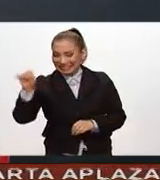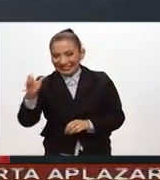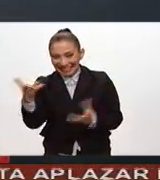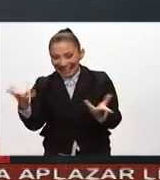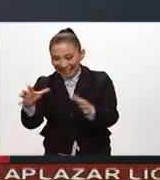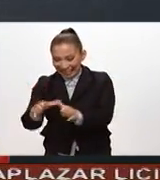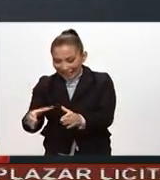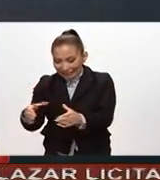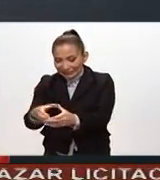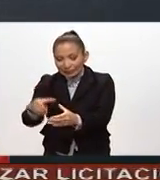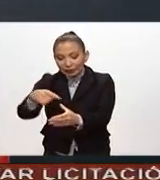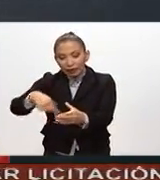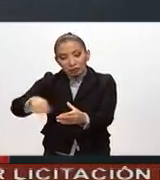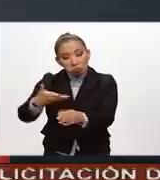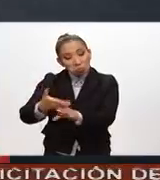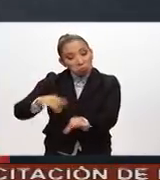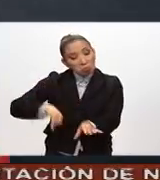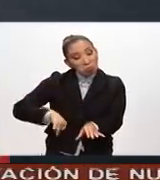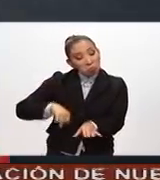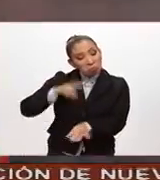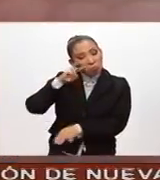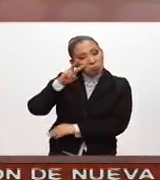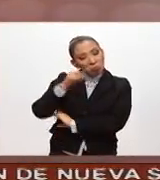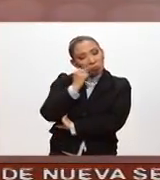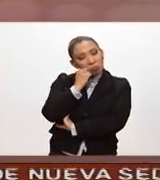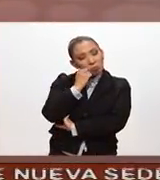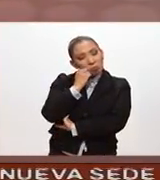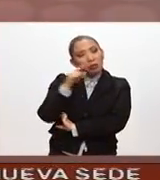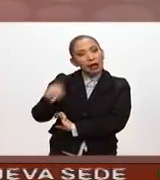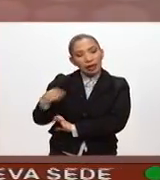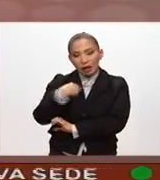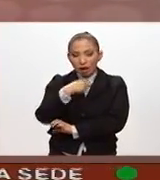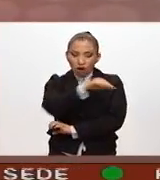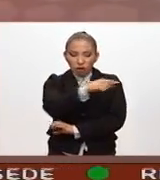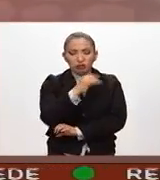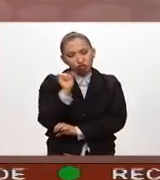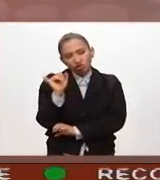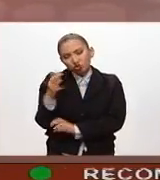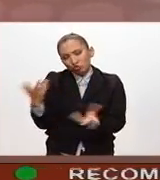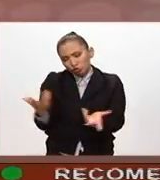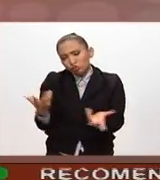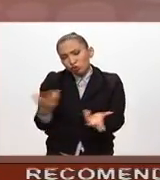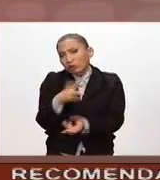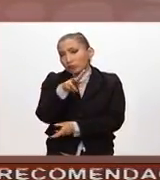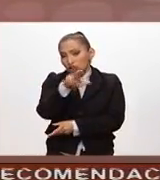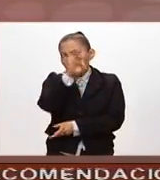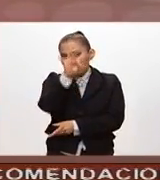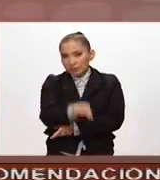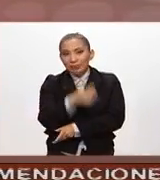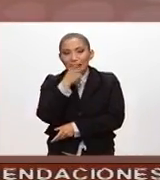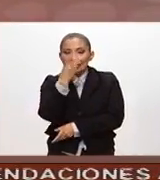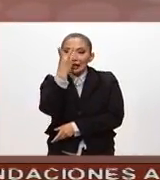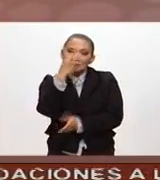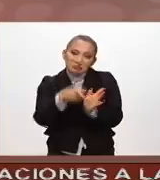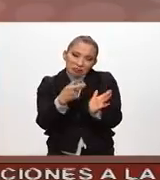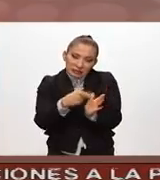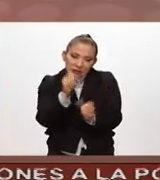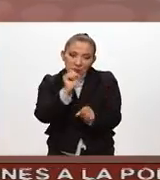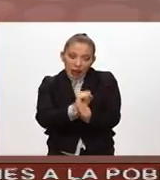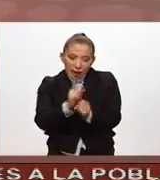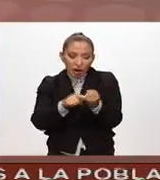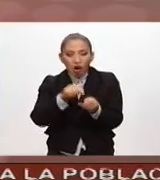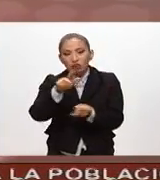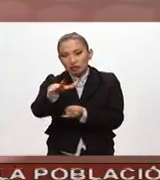hacen, es muy interesante porque el resto nos dice, sí lo hago, 18% nos dice 3 veces a la semana,